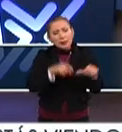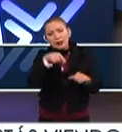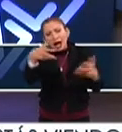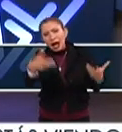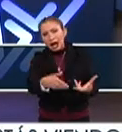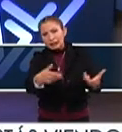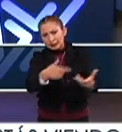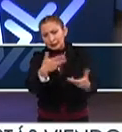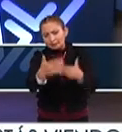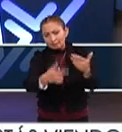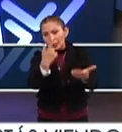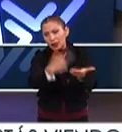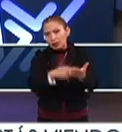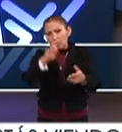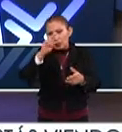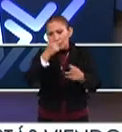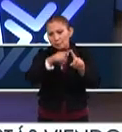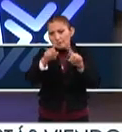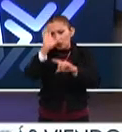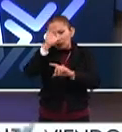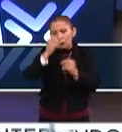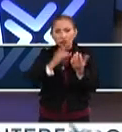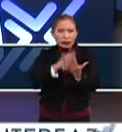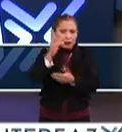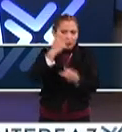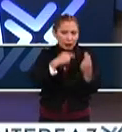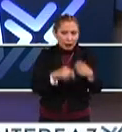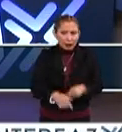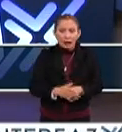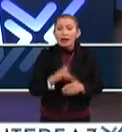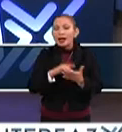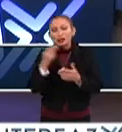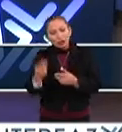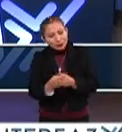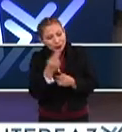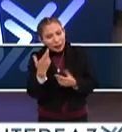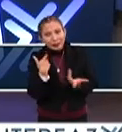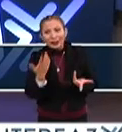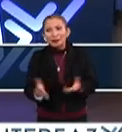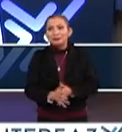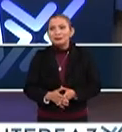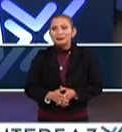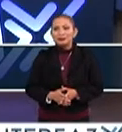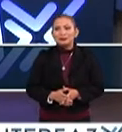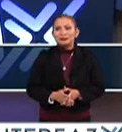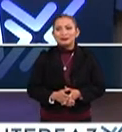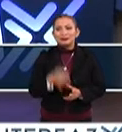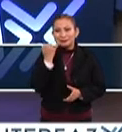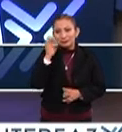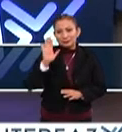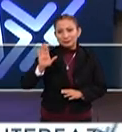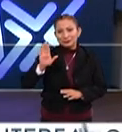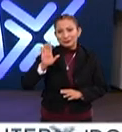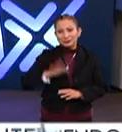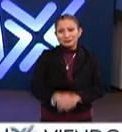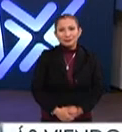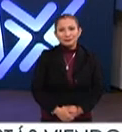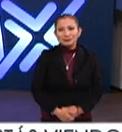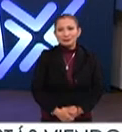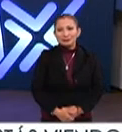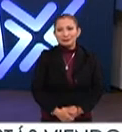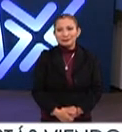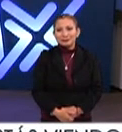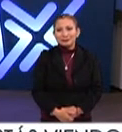están generando en las universidades interculturales. Gracias por estar con nosotros esta mañana. Gracias a ustedes, y pues capacita Casiniyan, Piquilacasmatui, Dan,